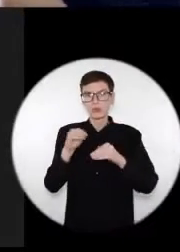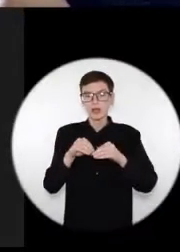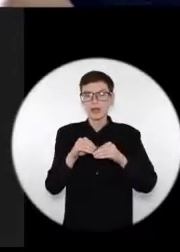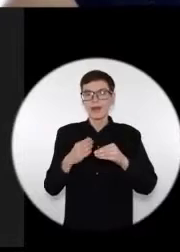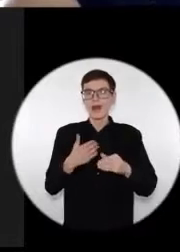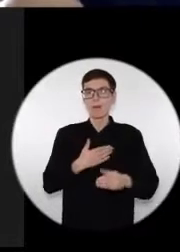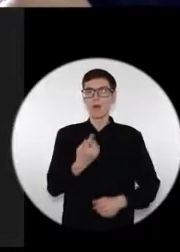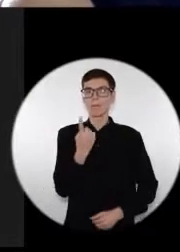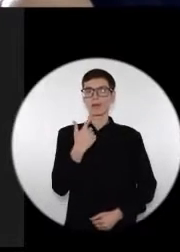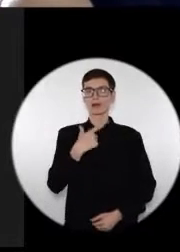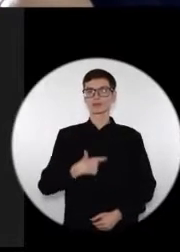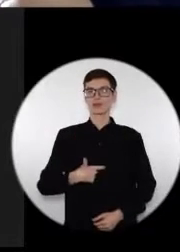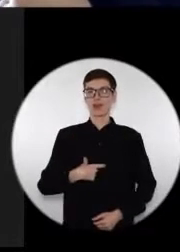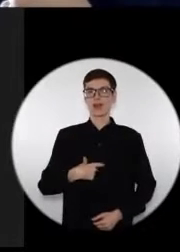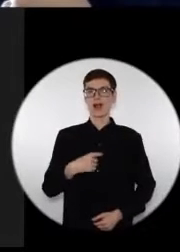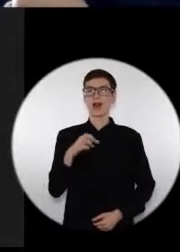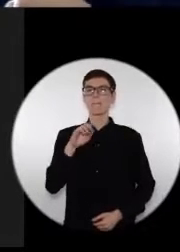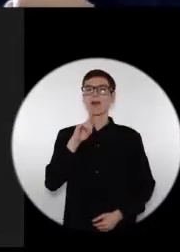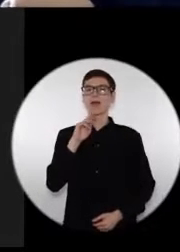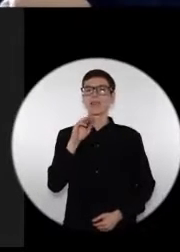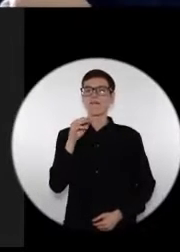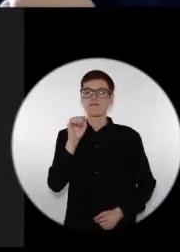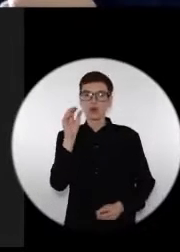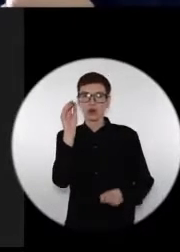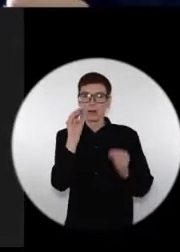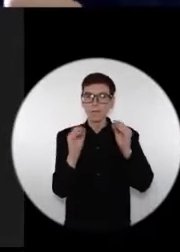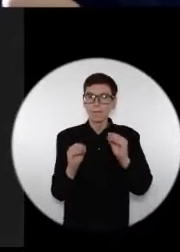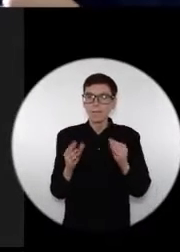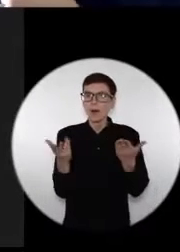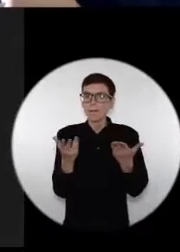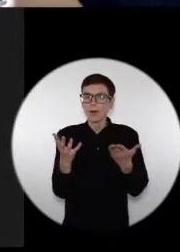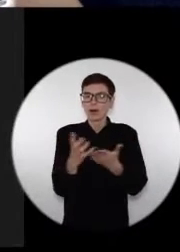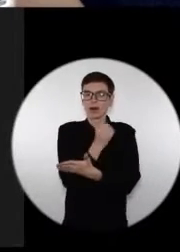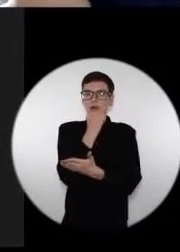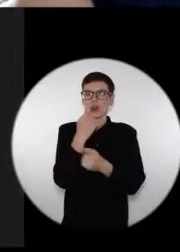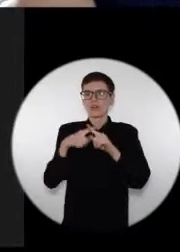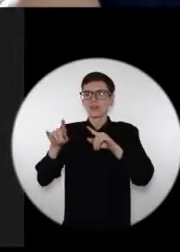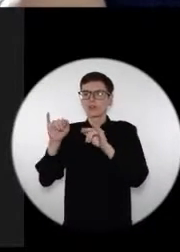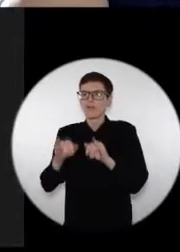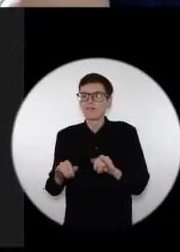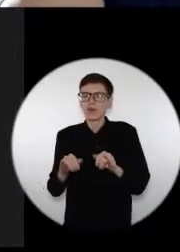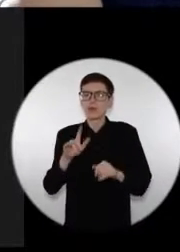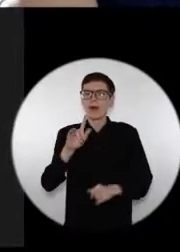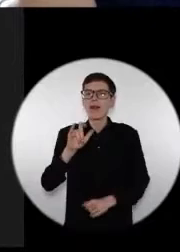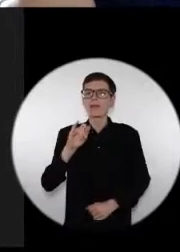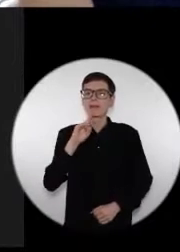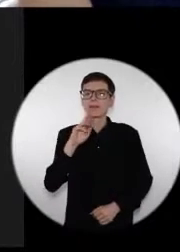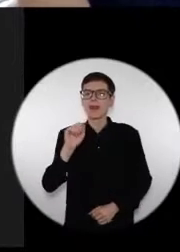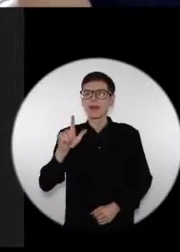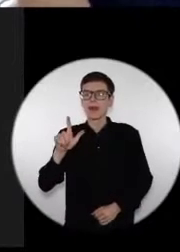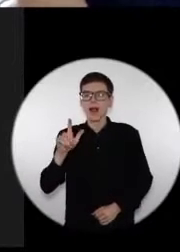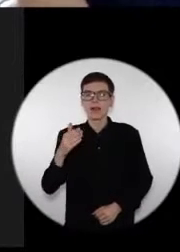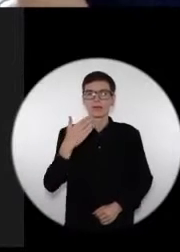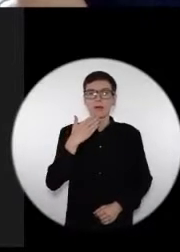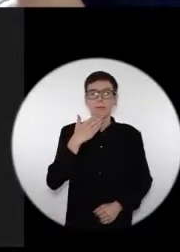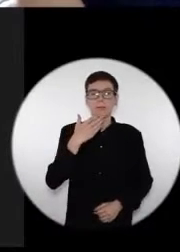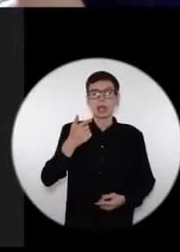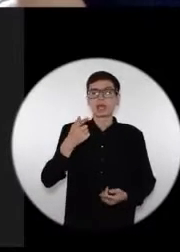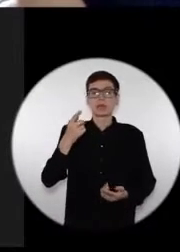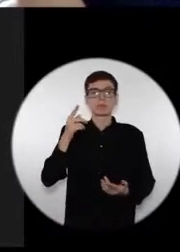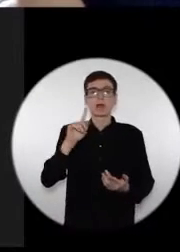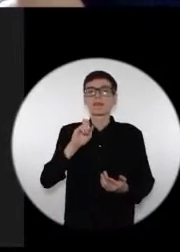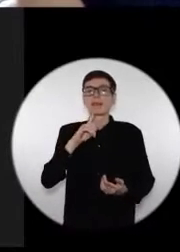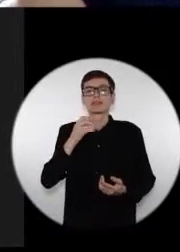más me interesaba era como también generar esta plataforma piel personal para poder hacer distintos formatos